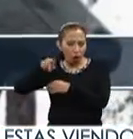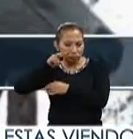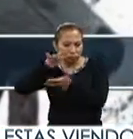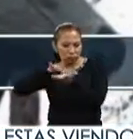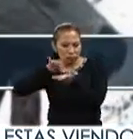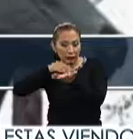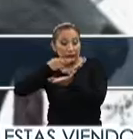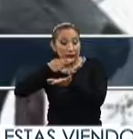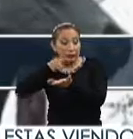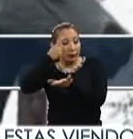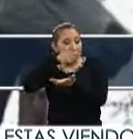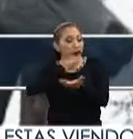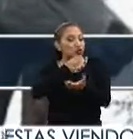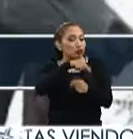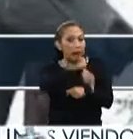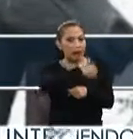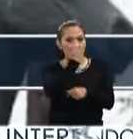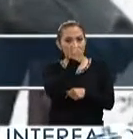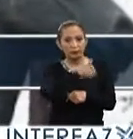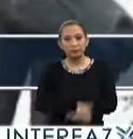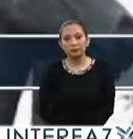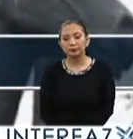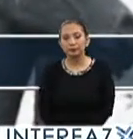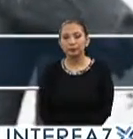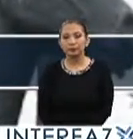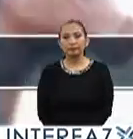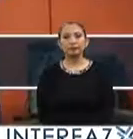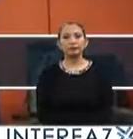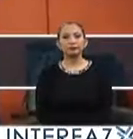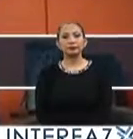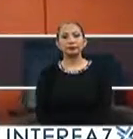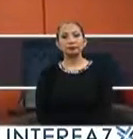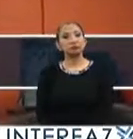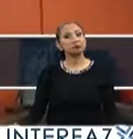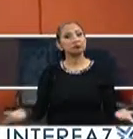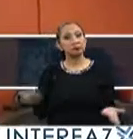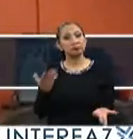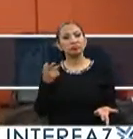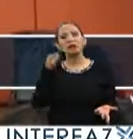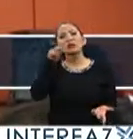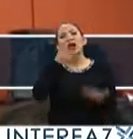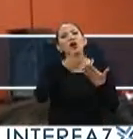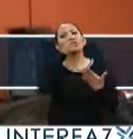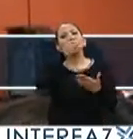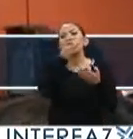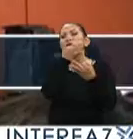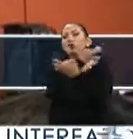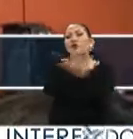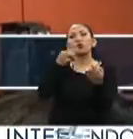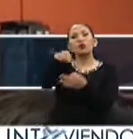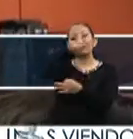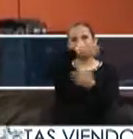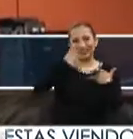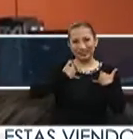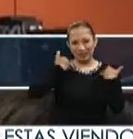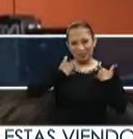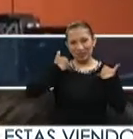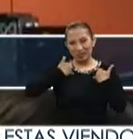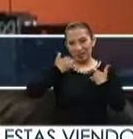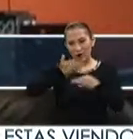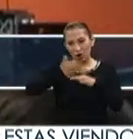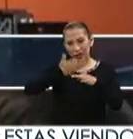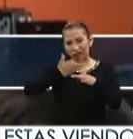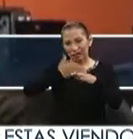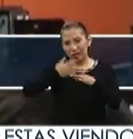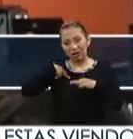aún me sirven para aplicarlas con mis alumnos. Pues, ¿qué les dirías a estos jóvenes